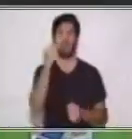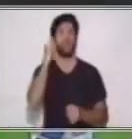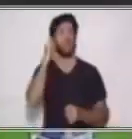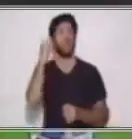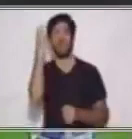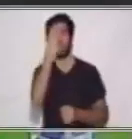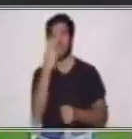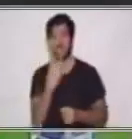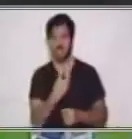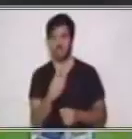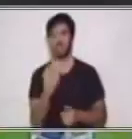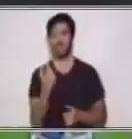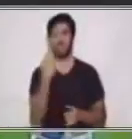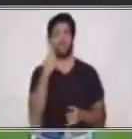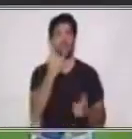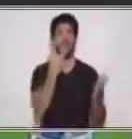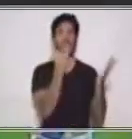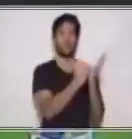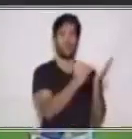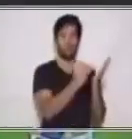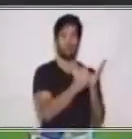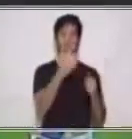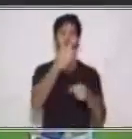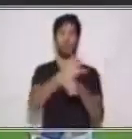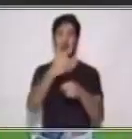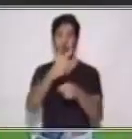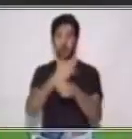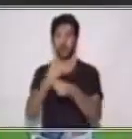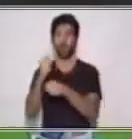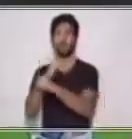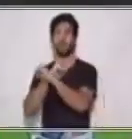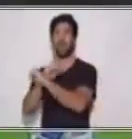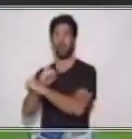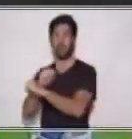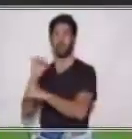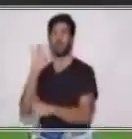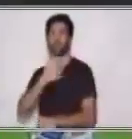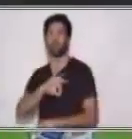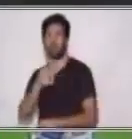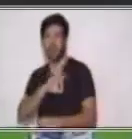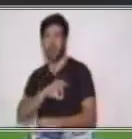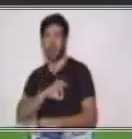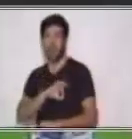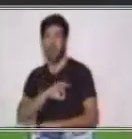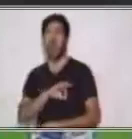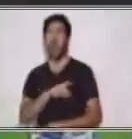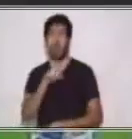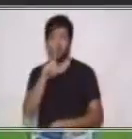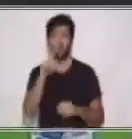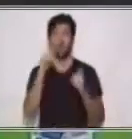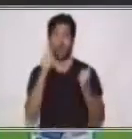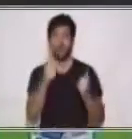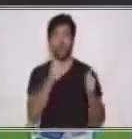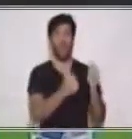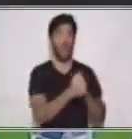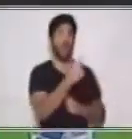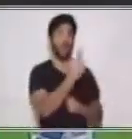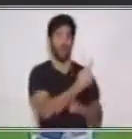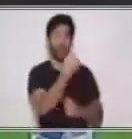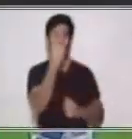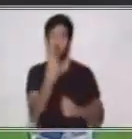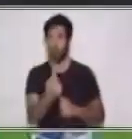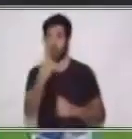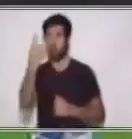o la sigla X significa Instituto Guatemalteco de Seguridad Social y es válido escribir cada